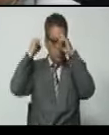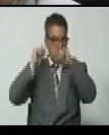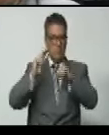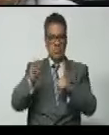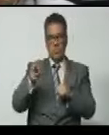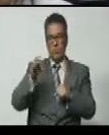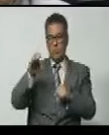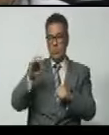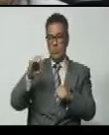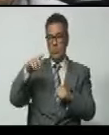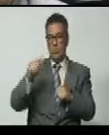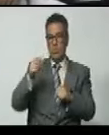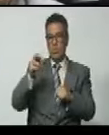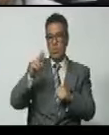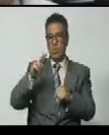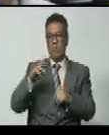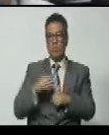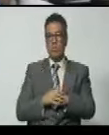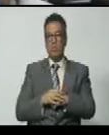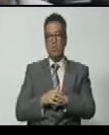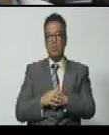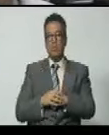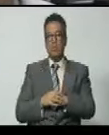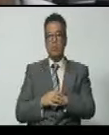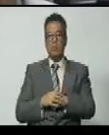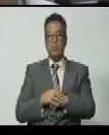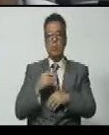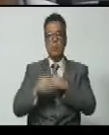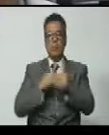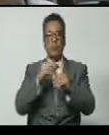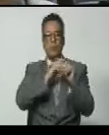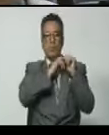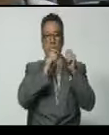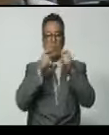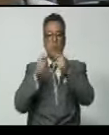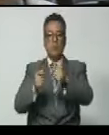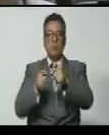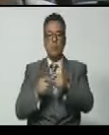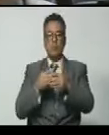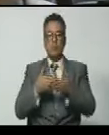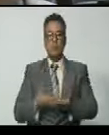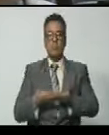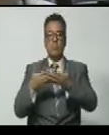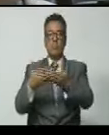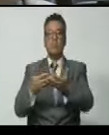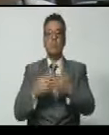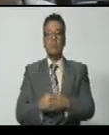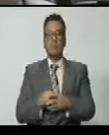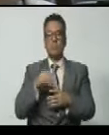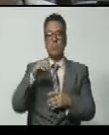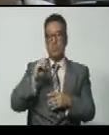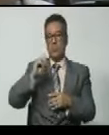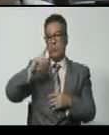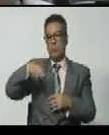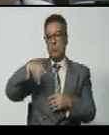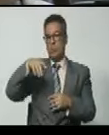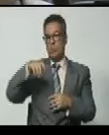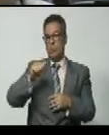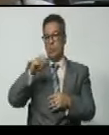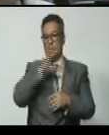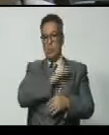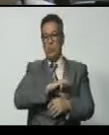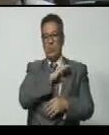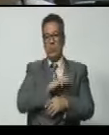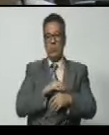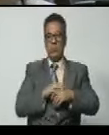Héctor Alejandro Constant Rosales a ser designado ante la OPAC, ante la